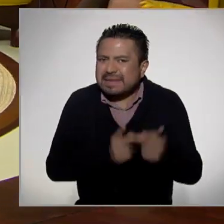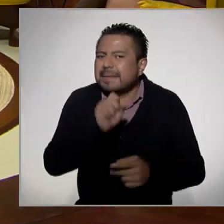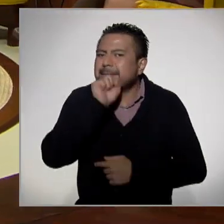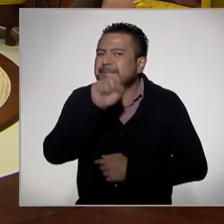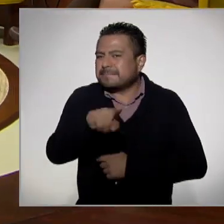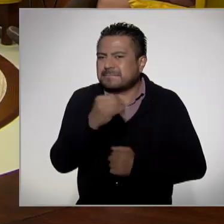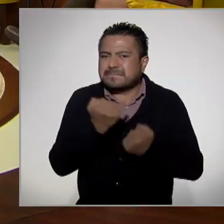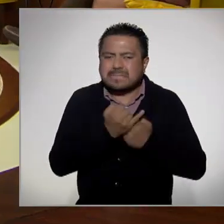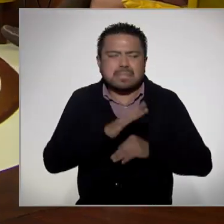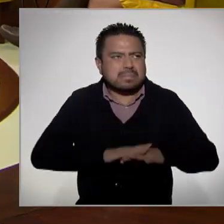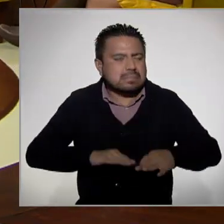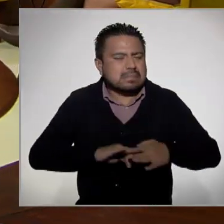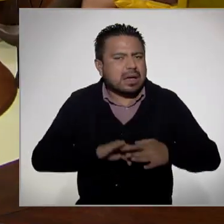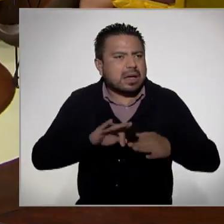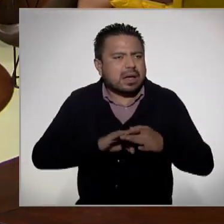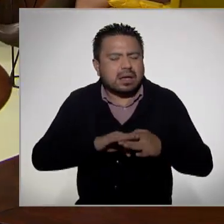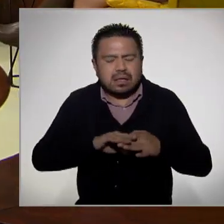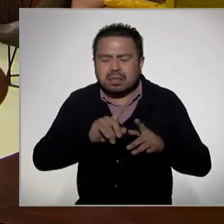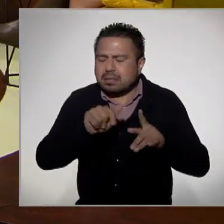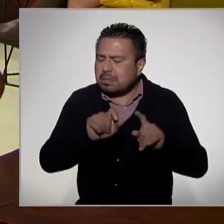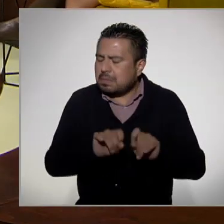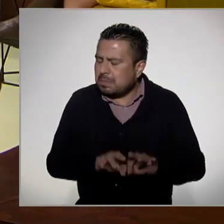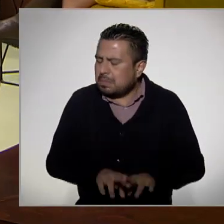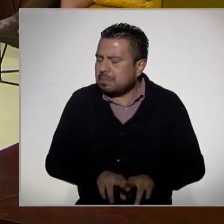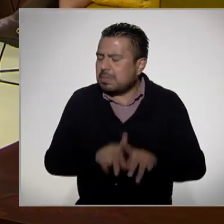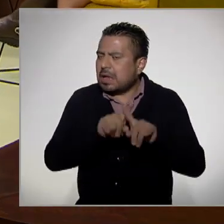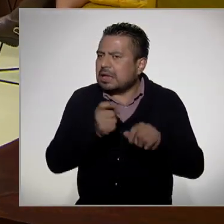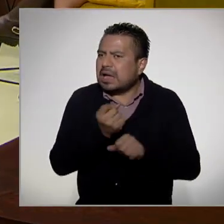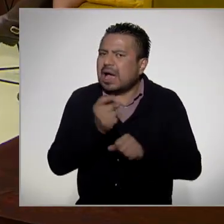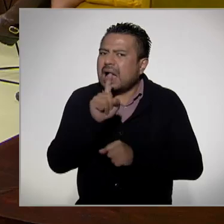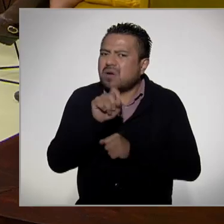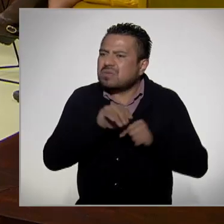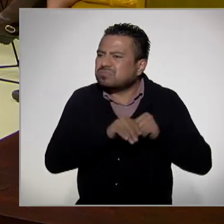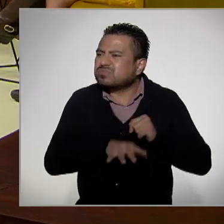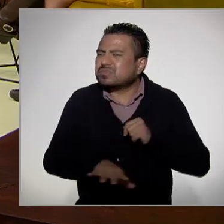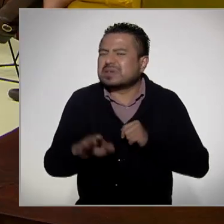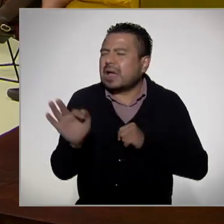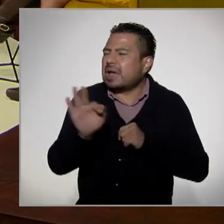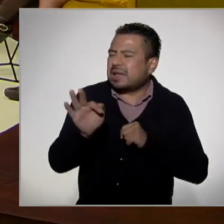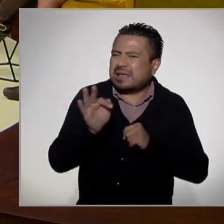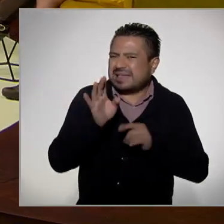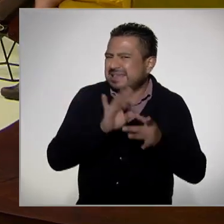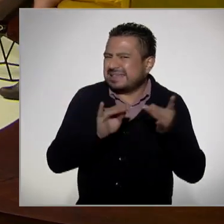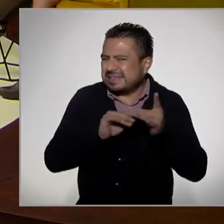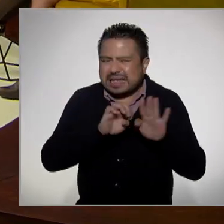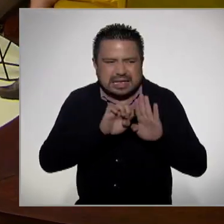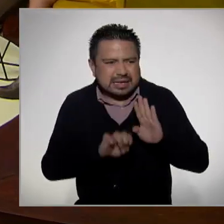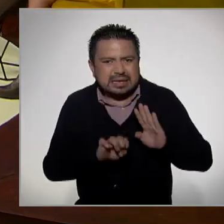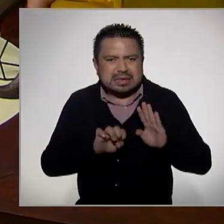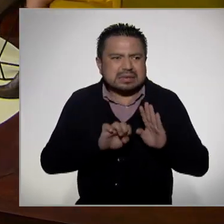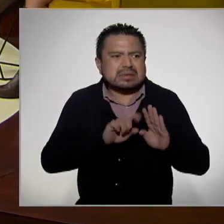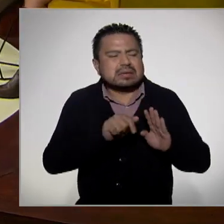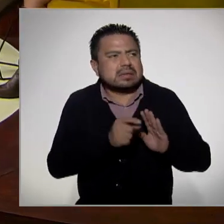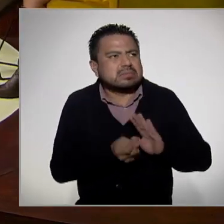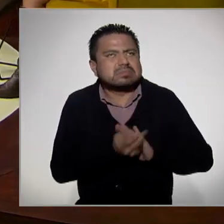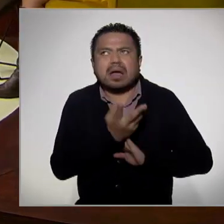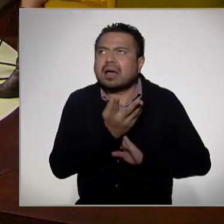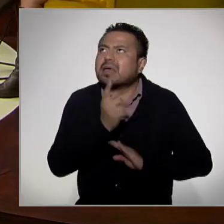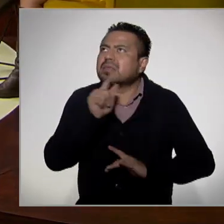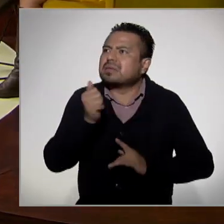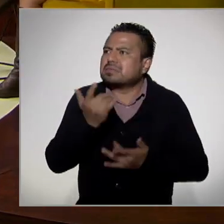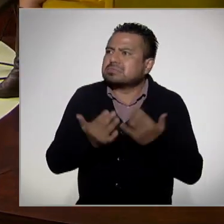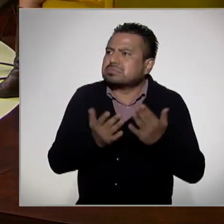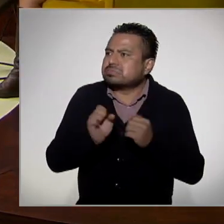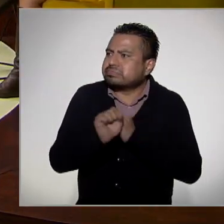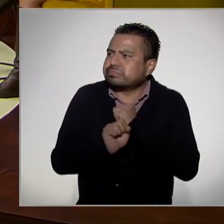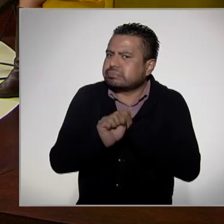continuamente está moviendo agua pero de repente la tubería se rompe y se sale el agua de la fuente y va a dar a un jardín por allá porque va a pasar por la fuente se va a quemar el motor